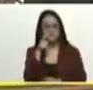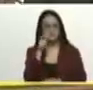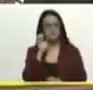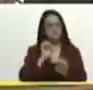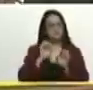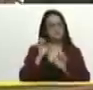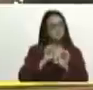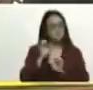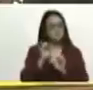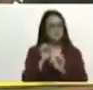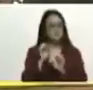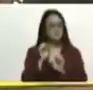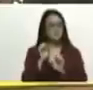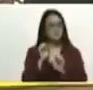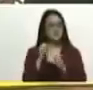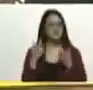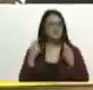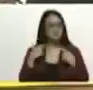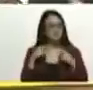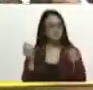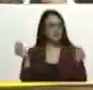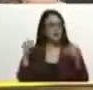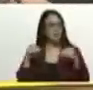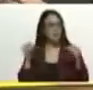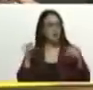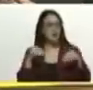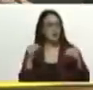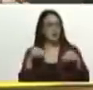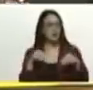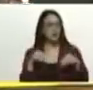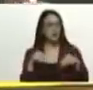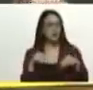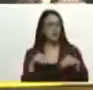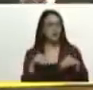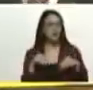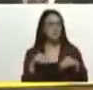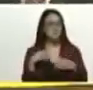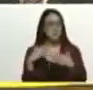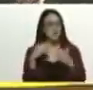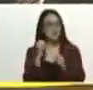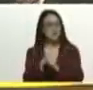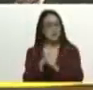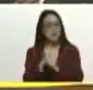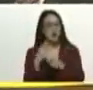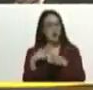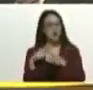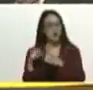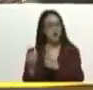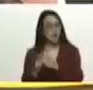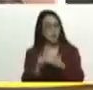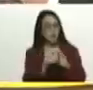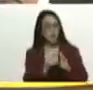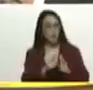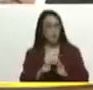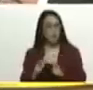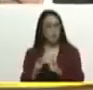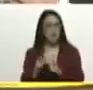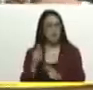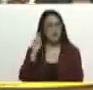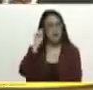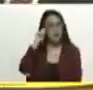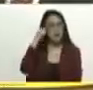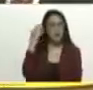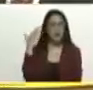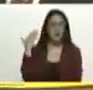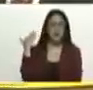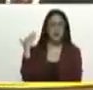prospección de posibilidades para trabajar en otras reuniones. Recuerdo